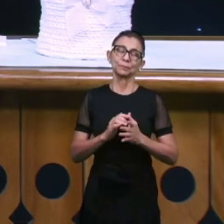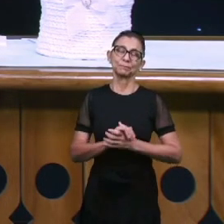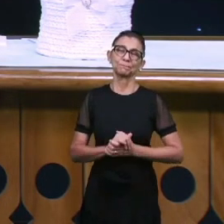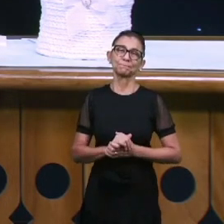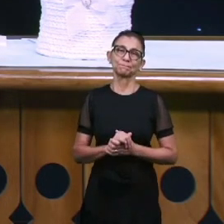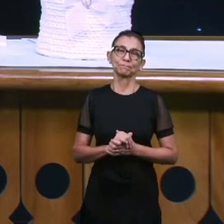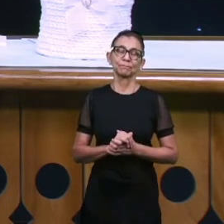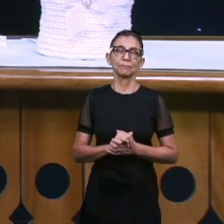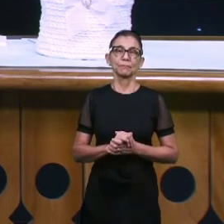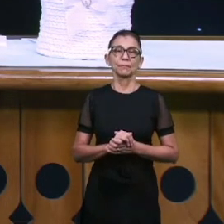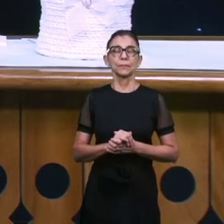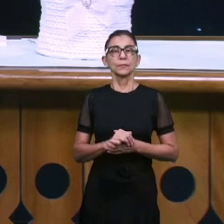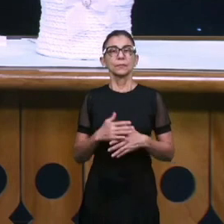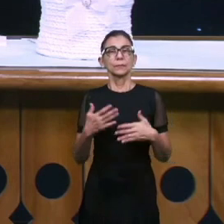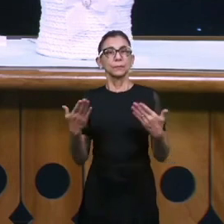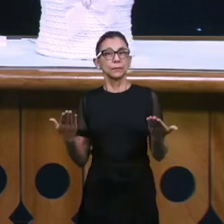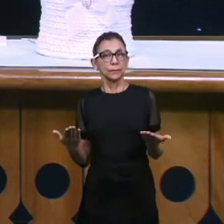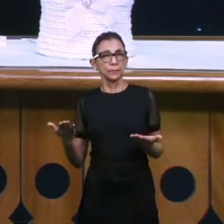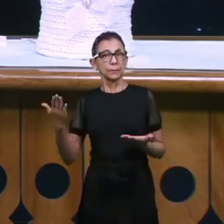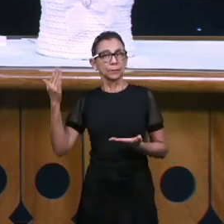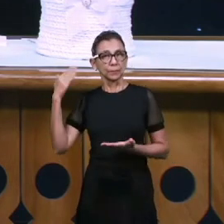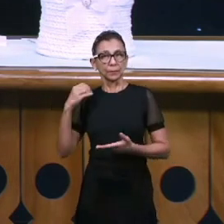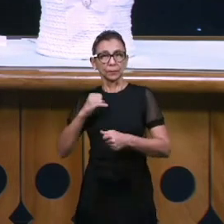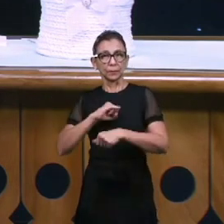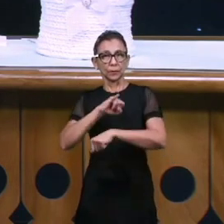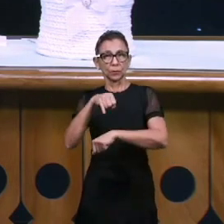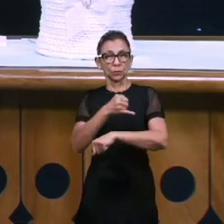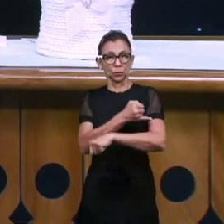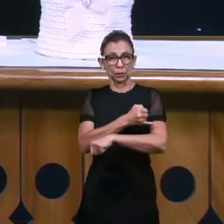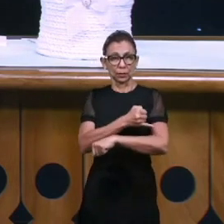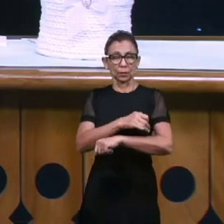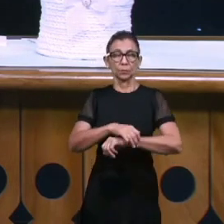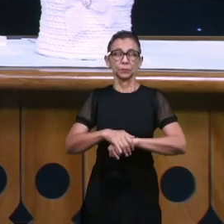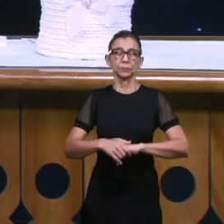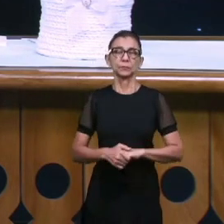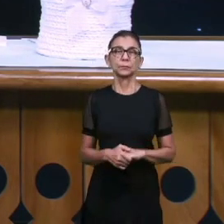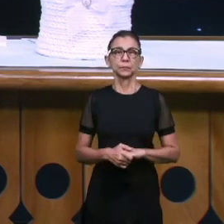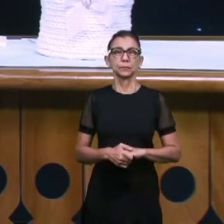va a quedar aquí. El río Jordán estaba desbordando, estaba lleno.